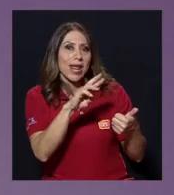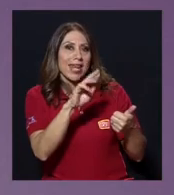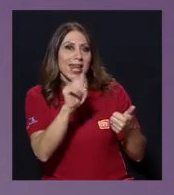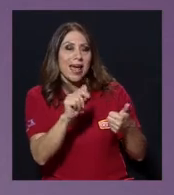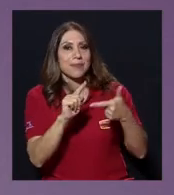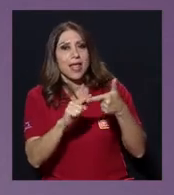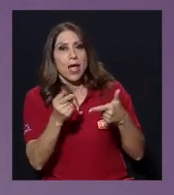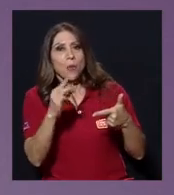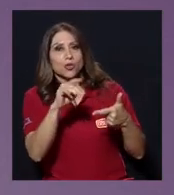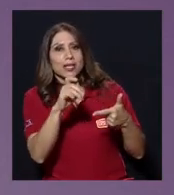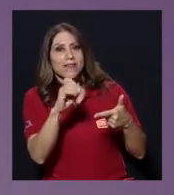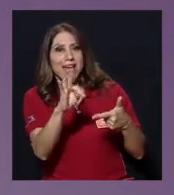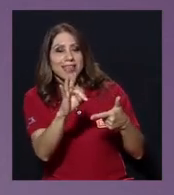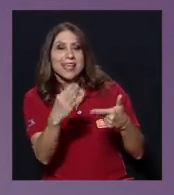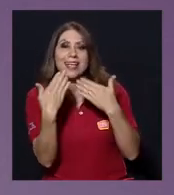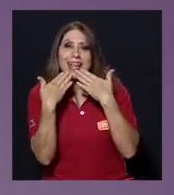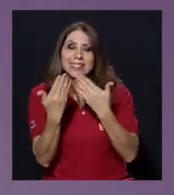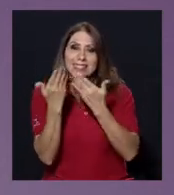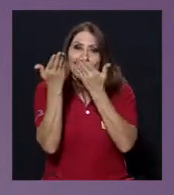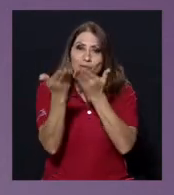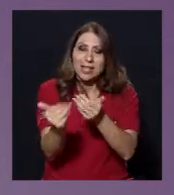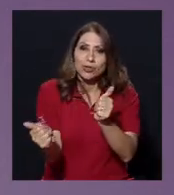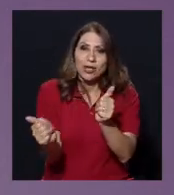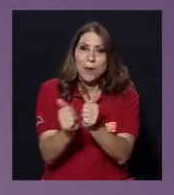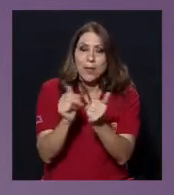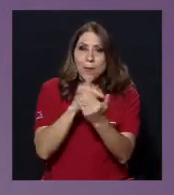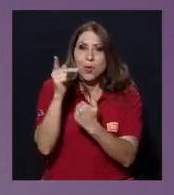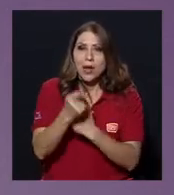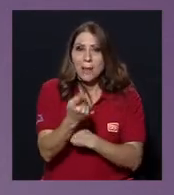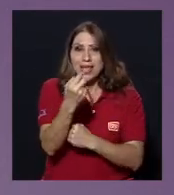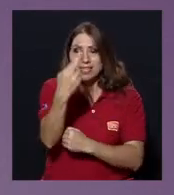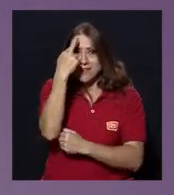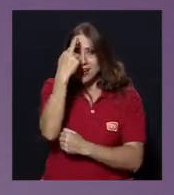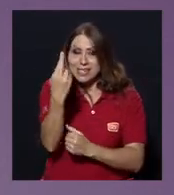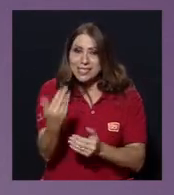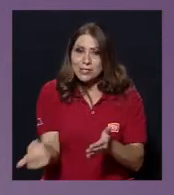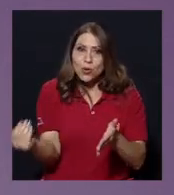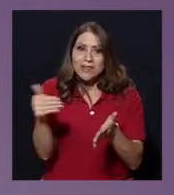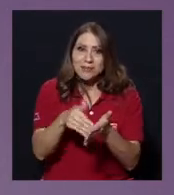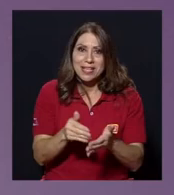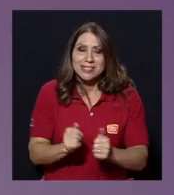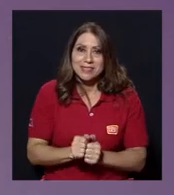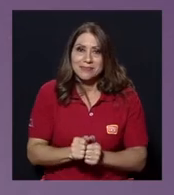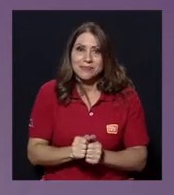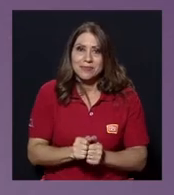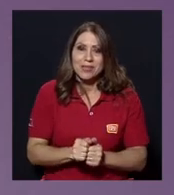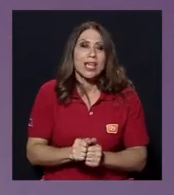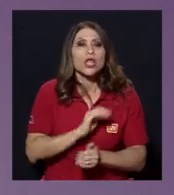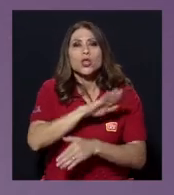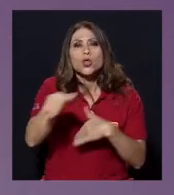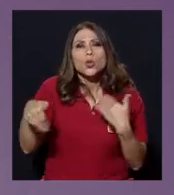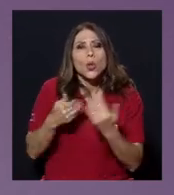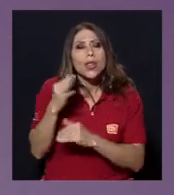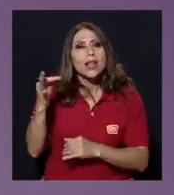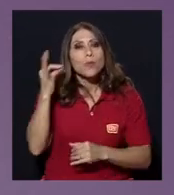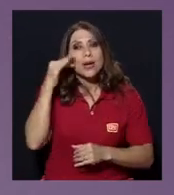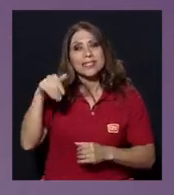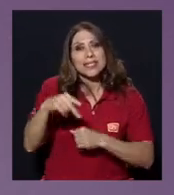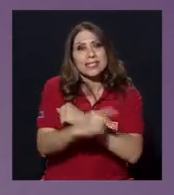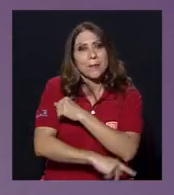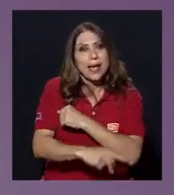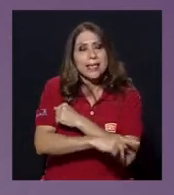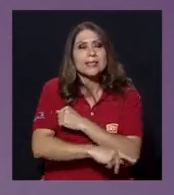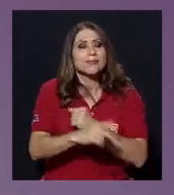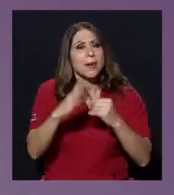en Irreverencias una vez más, y vamos a estar todas las mujeres de este país muy pendientes de darle